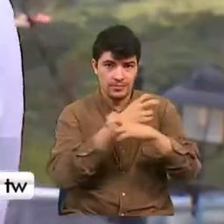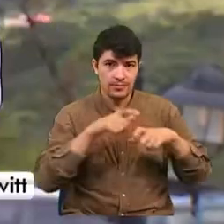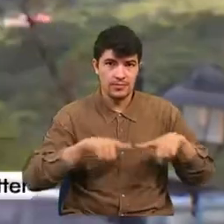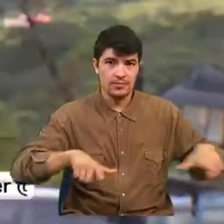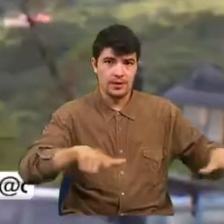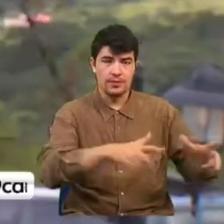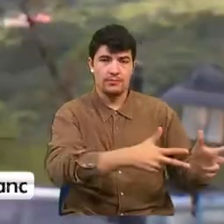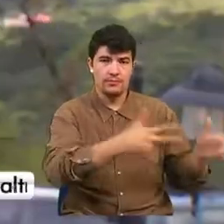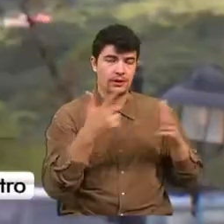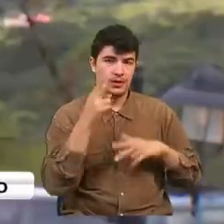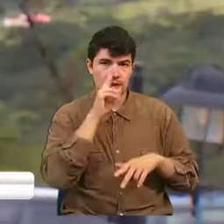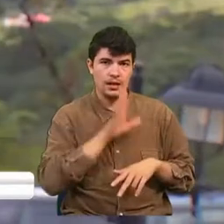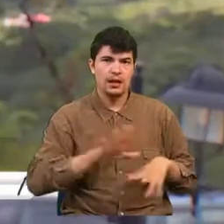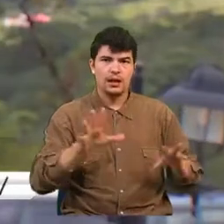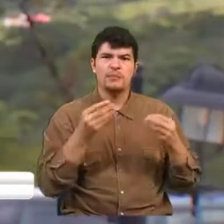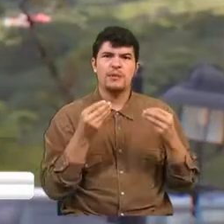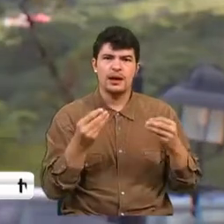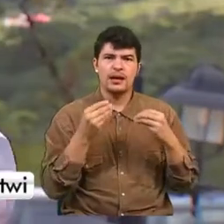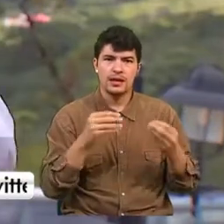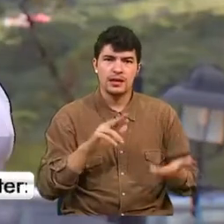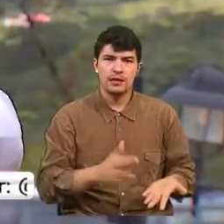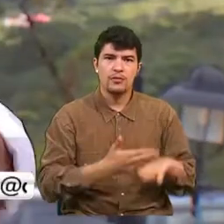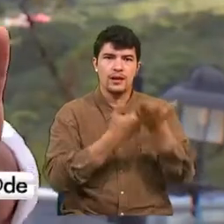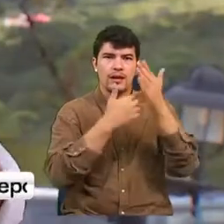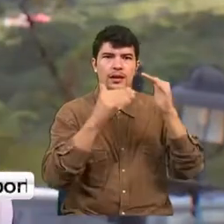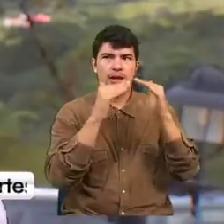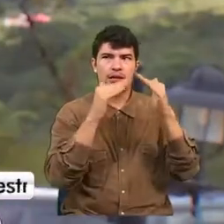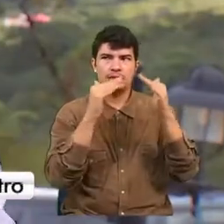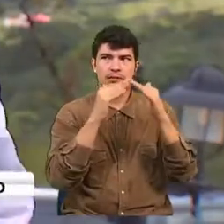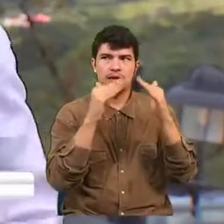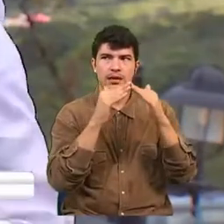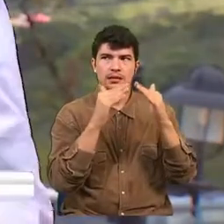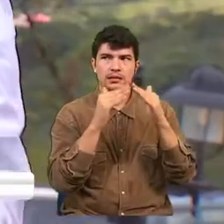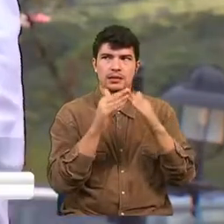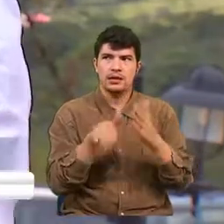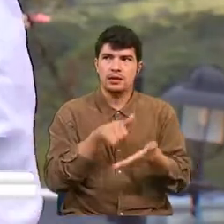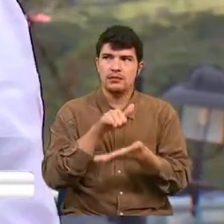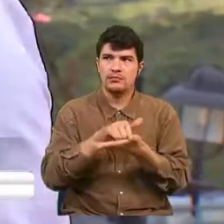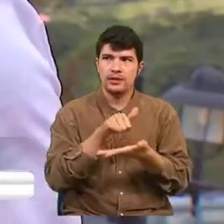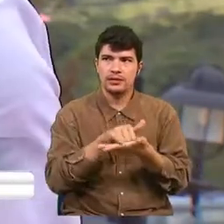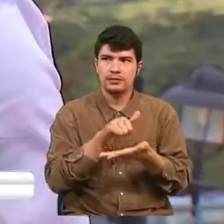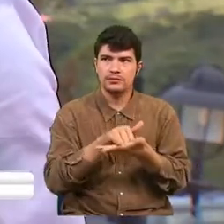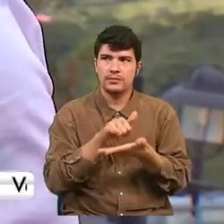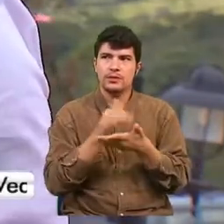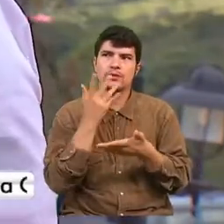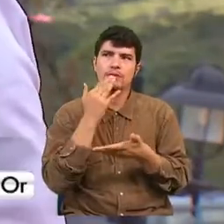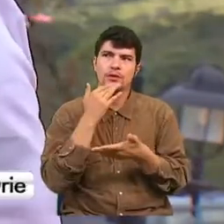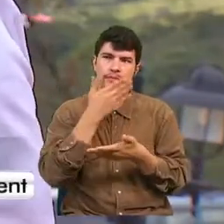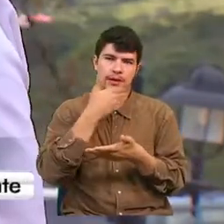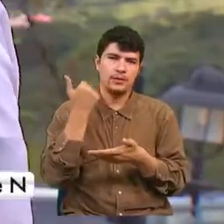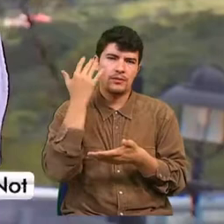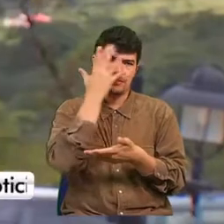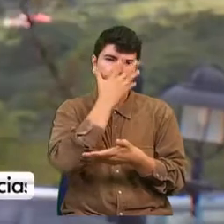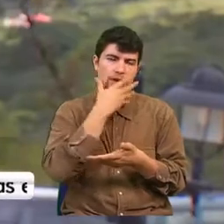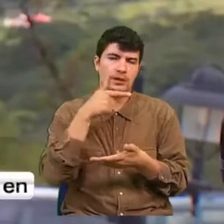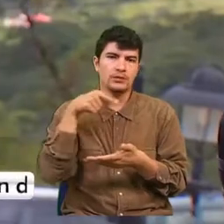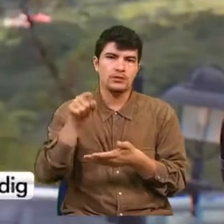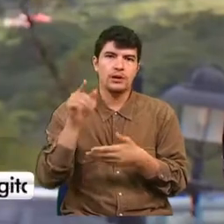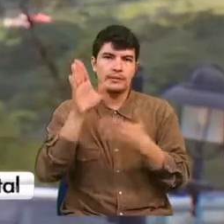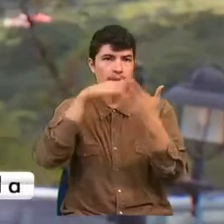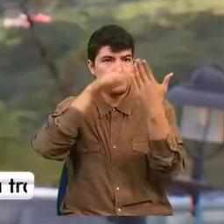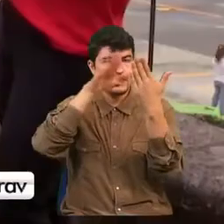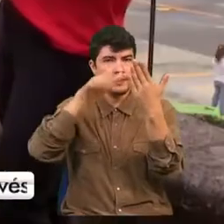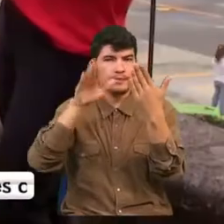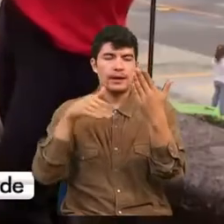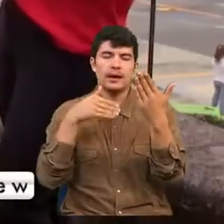Nacional para recuperar las casas coloniales y ponerlas a un mismo tono y se vea mucho mejor el ambiente allí. Y fue pintar de